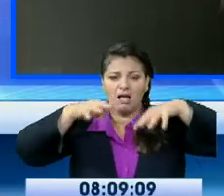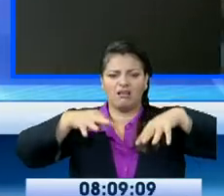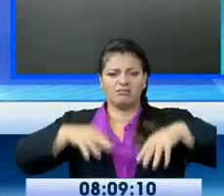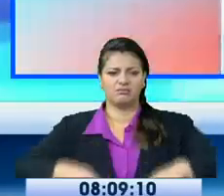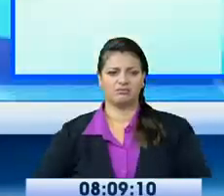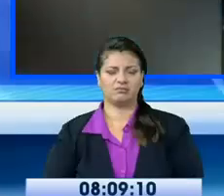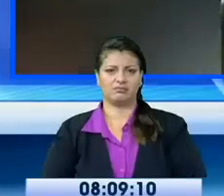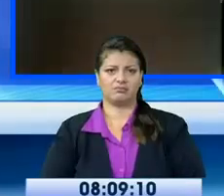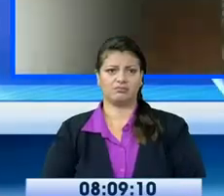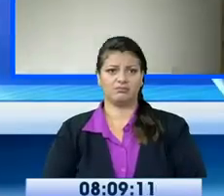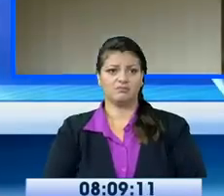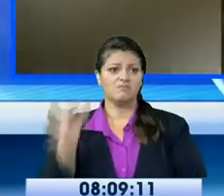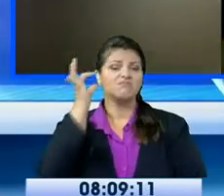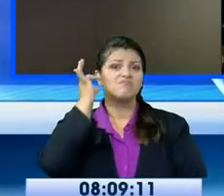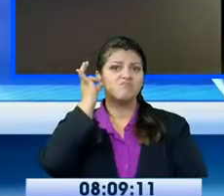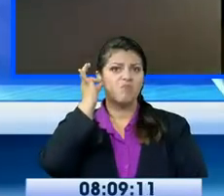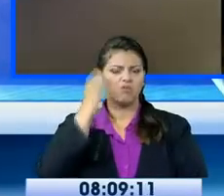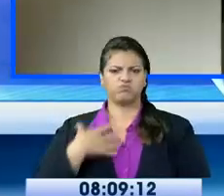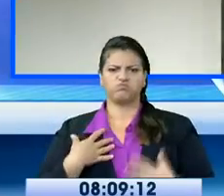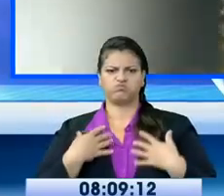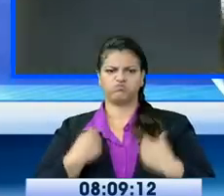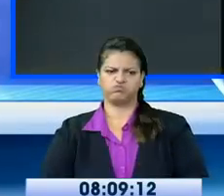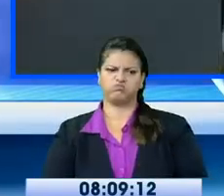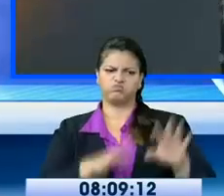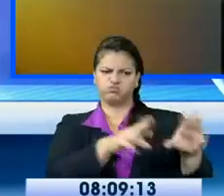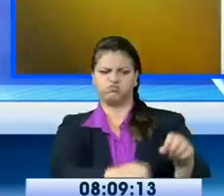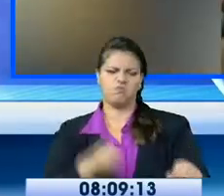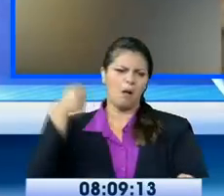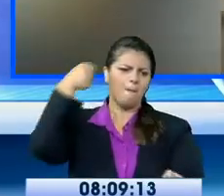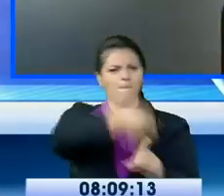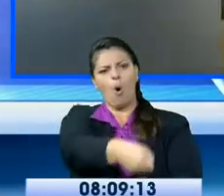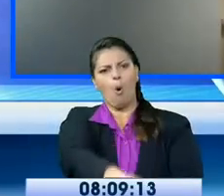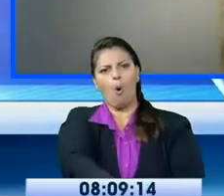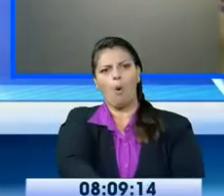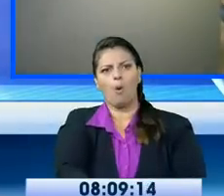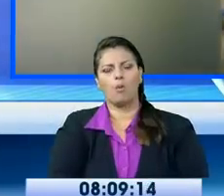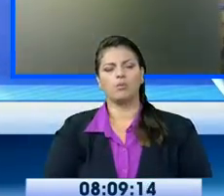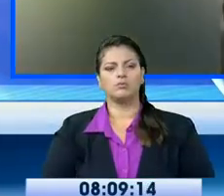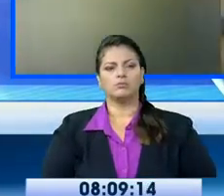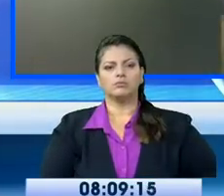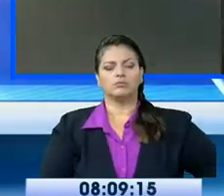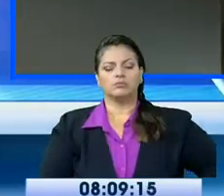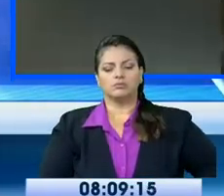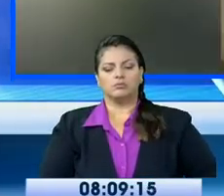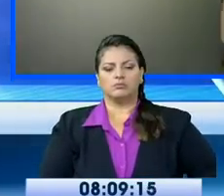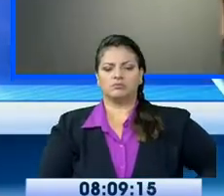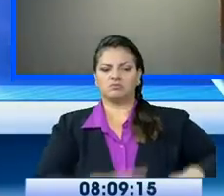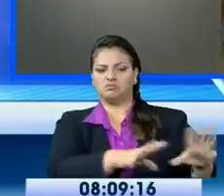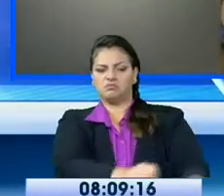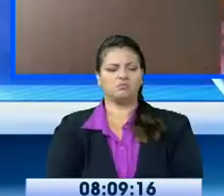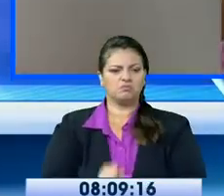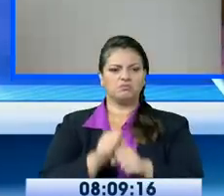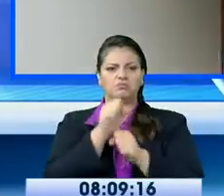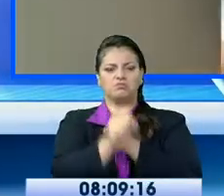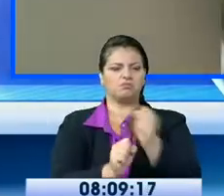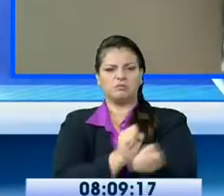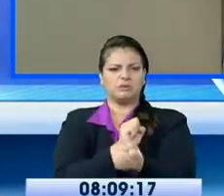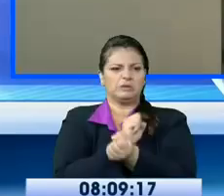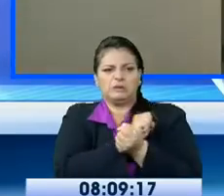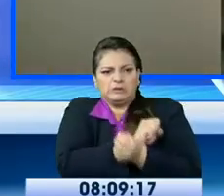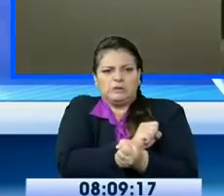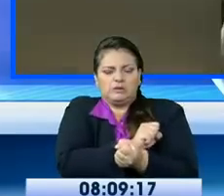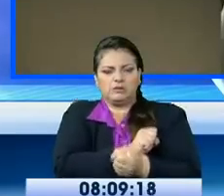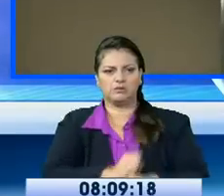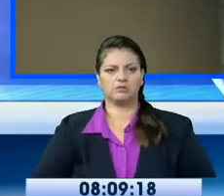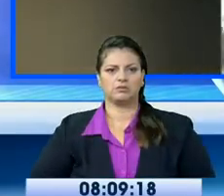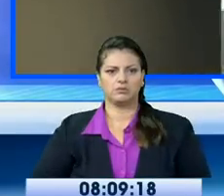bien ajustadas, que le resultó y lo dejó amarrado como pollo para la venta. Imagínate tú. Bien hecho. No se lo deben haber esperado jamás. No, pues